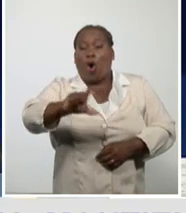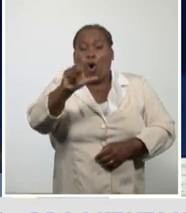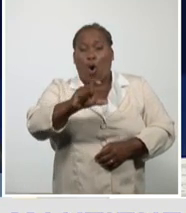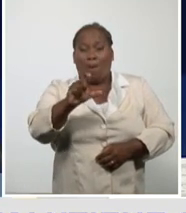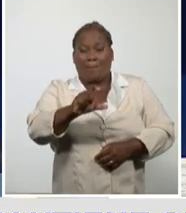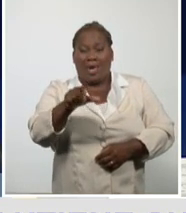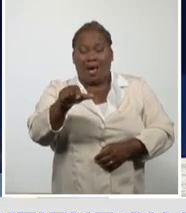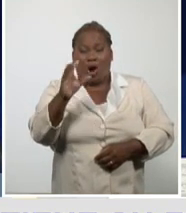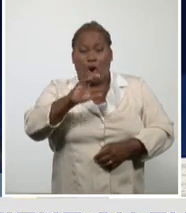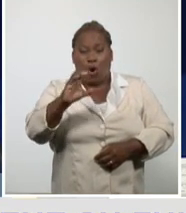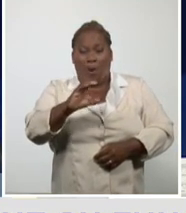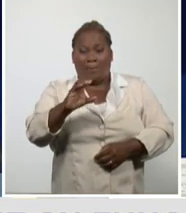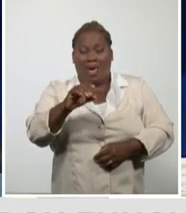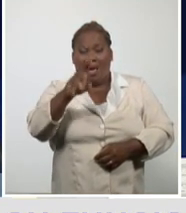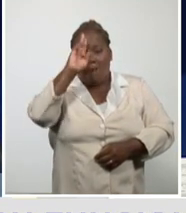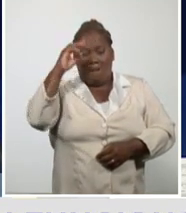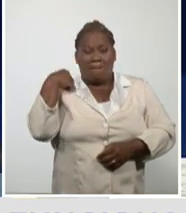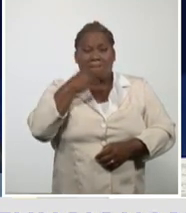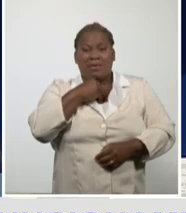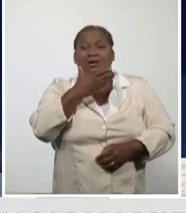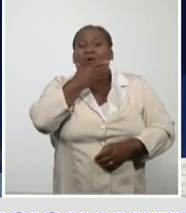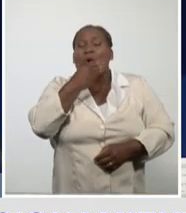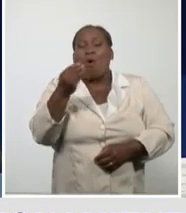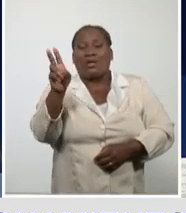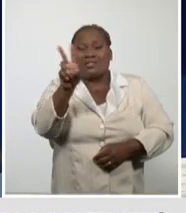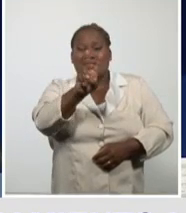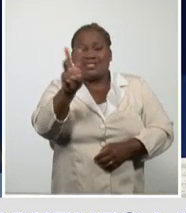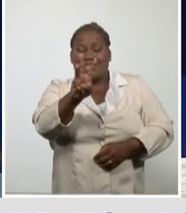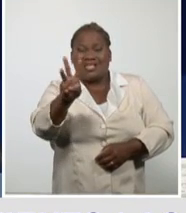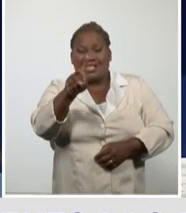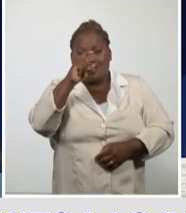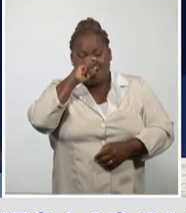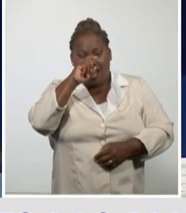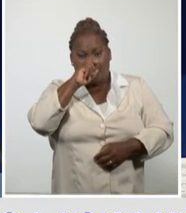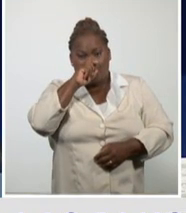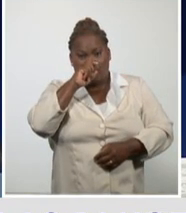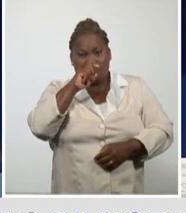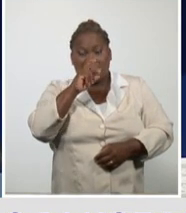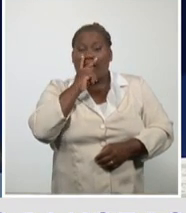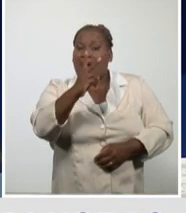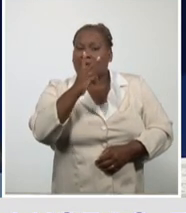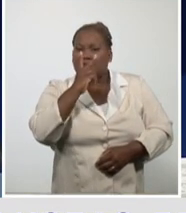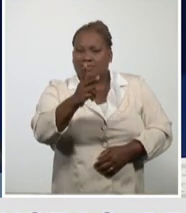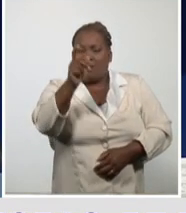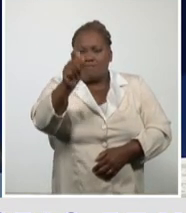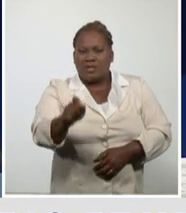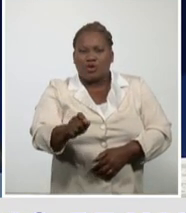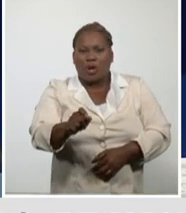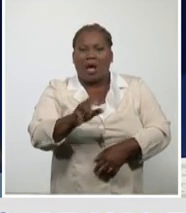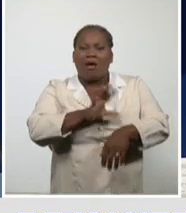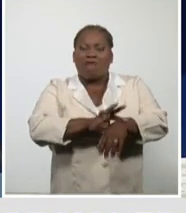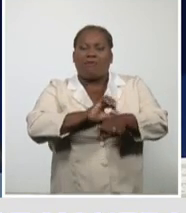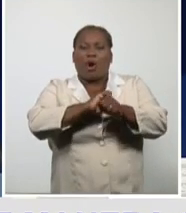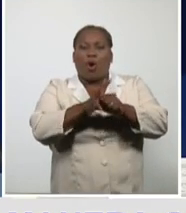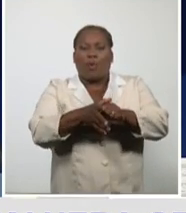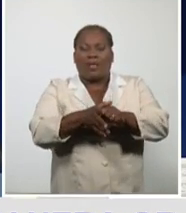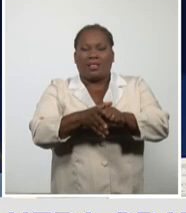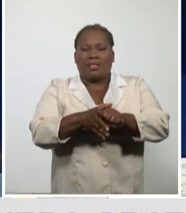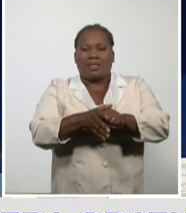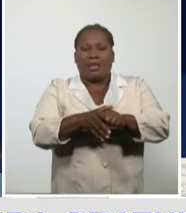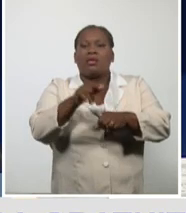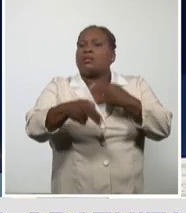médico joven de 33 años que atendía pacientes con COVID y que, a pesar de haberse hecho